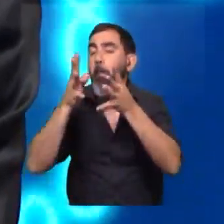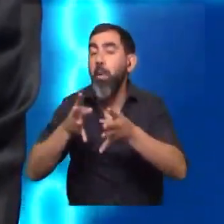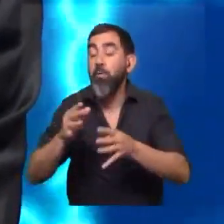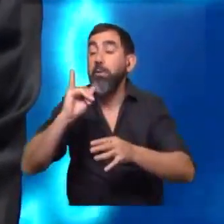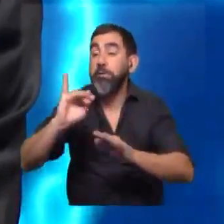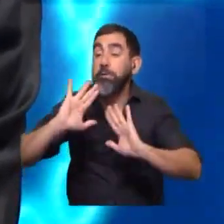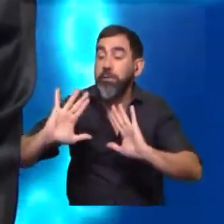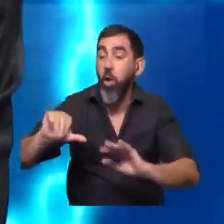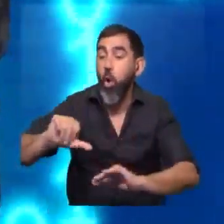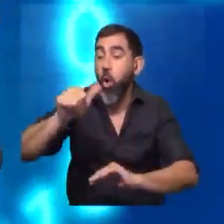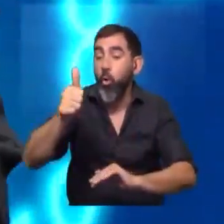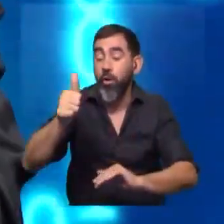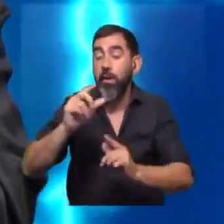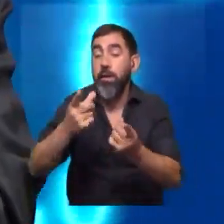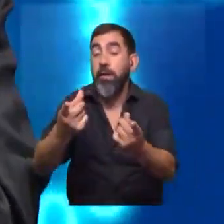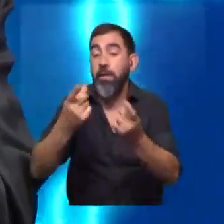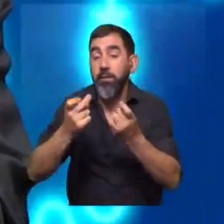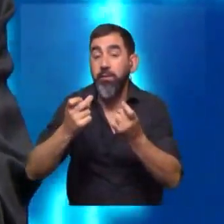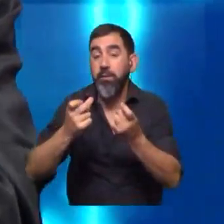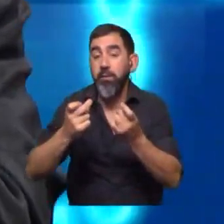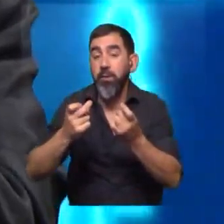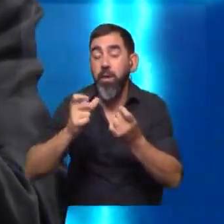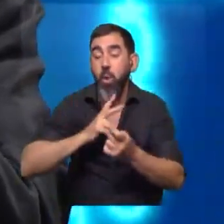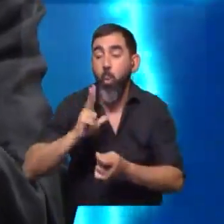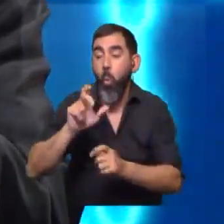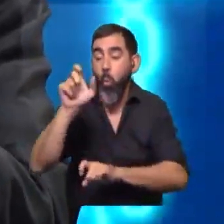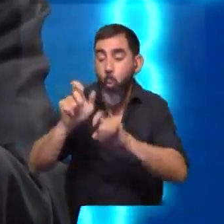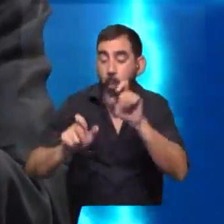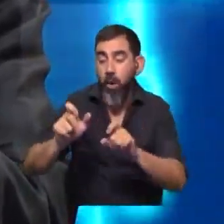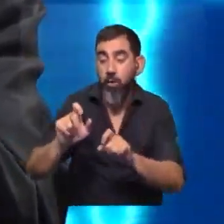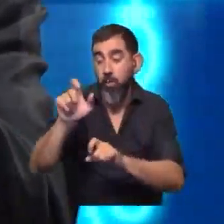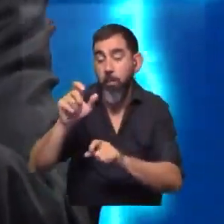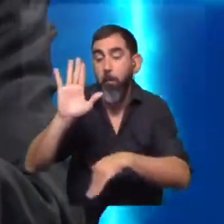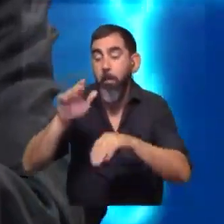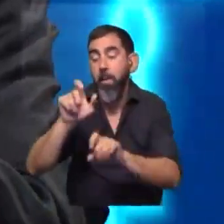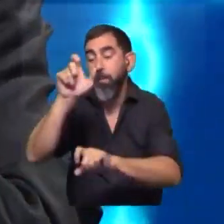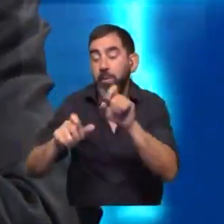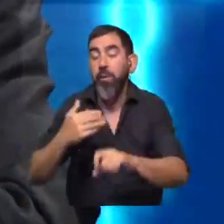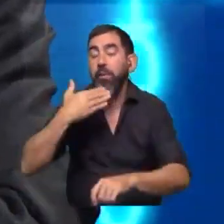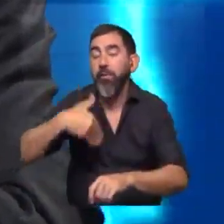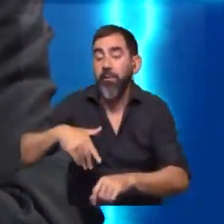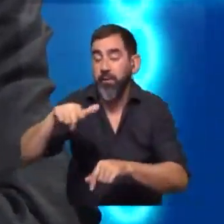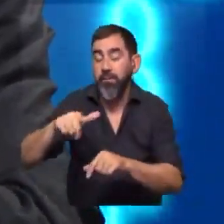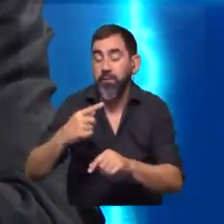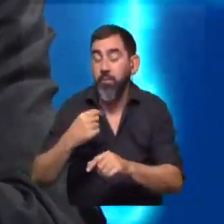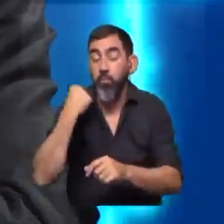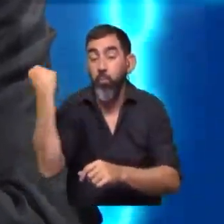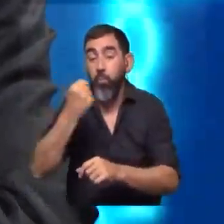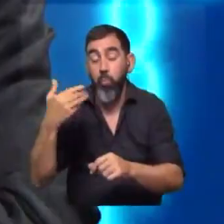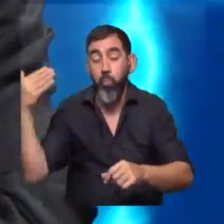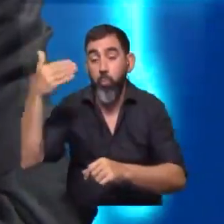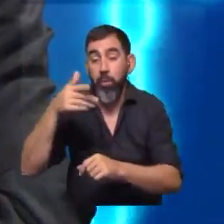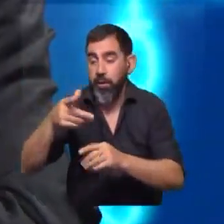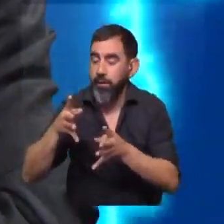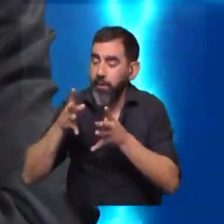pasa, vamos a necesitar más capital humano, más talento que entienda que sea contraparte de eso. Y ese es el